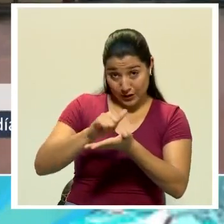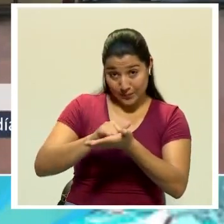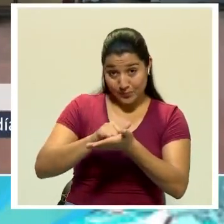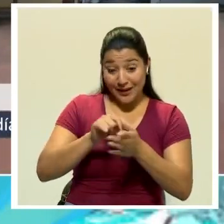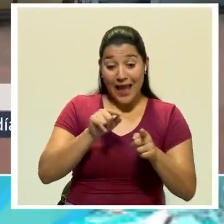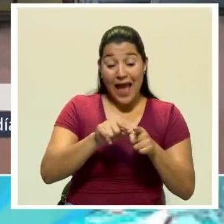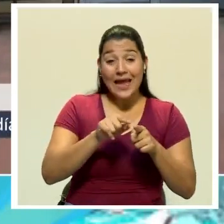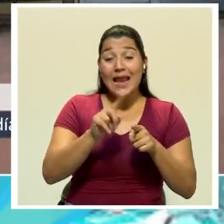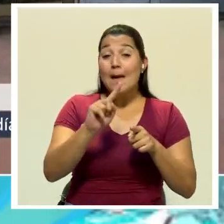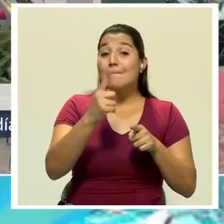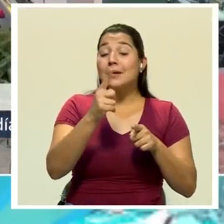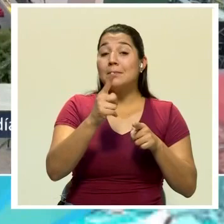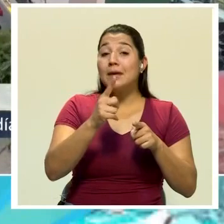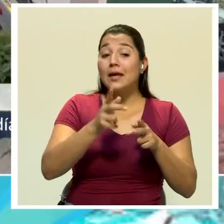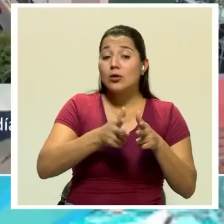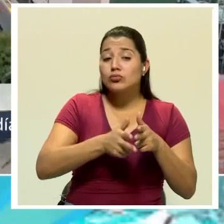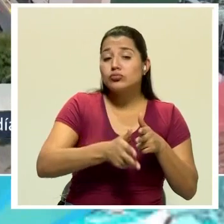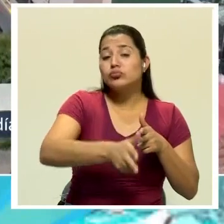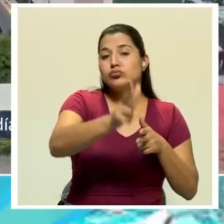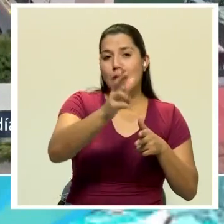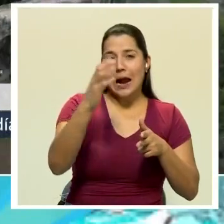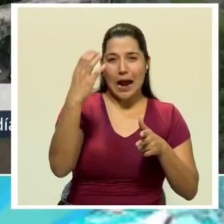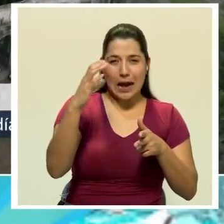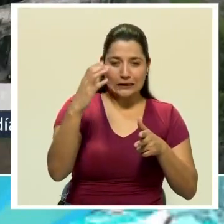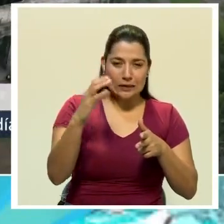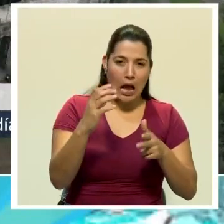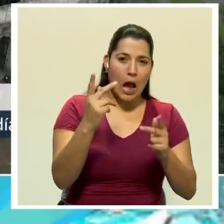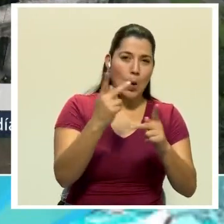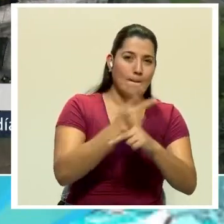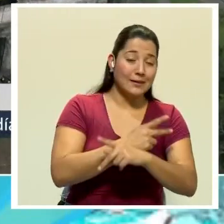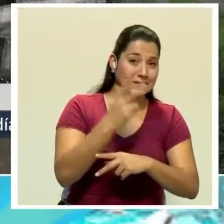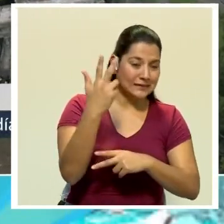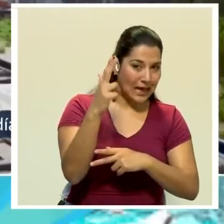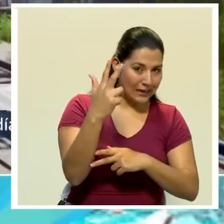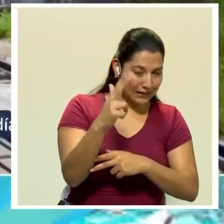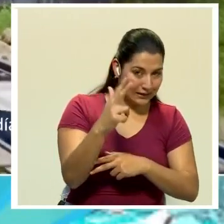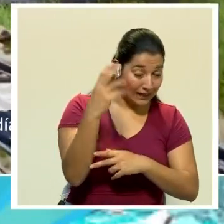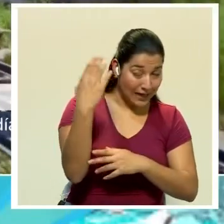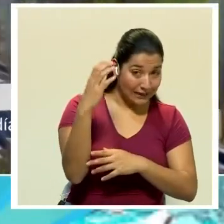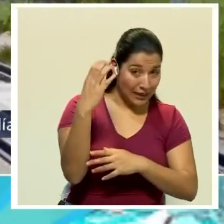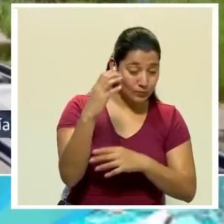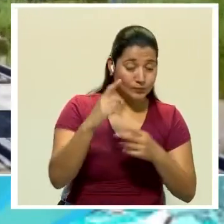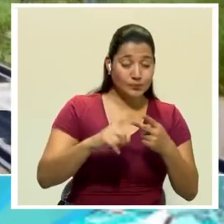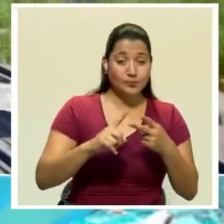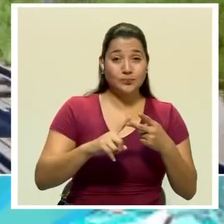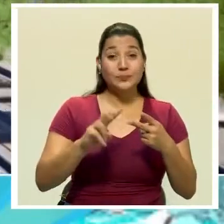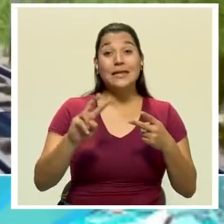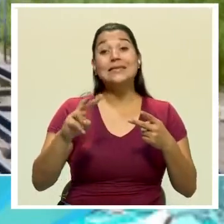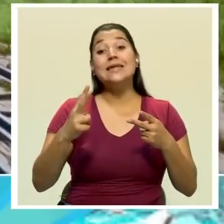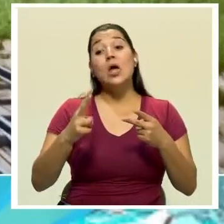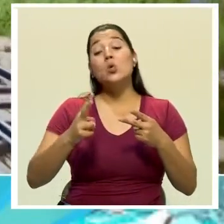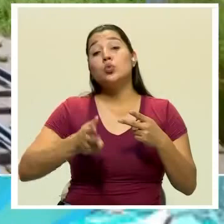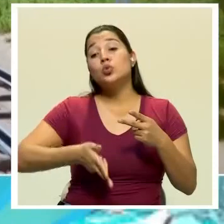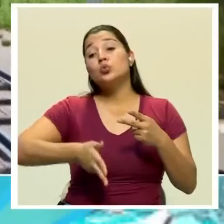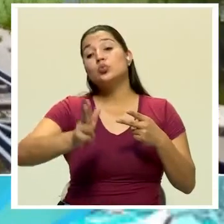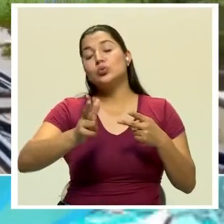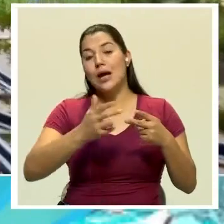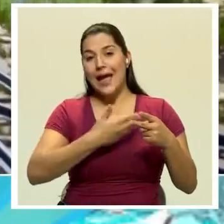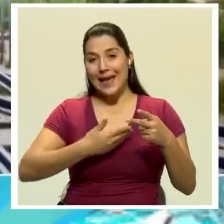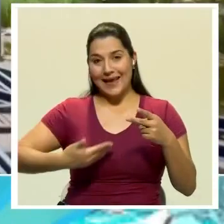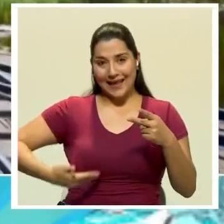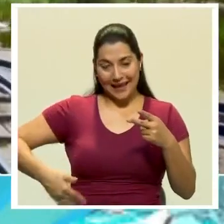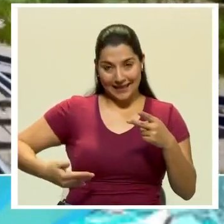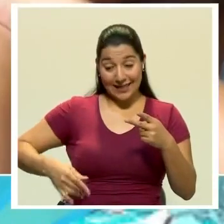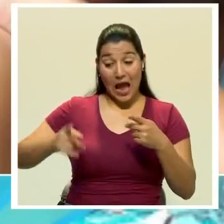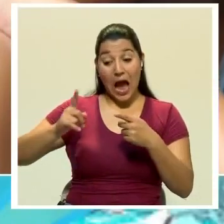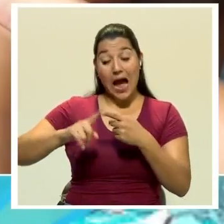partiría hacia Cartago, Paraíso de Cartago. La segunda línea iría hacia Heredia hasta